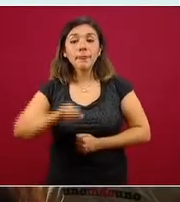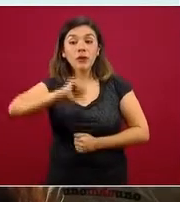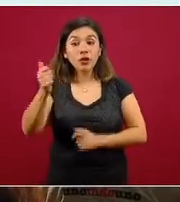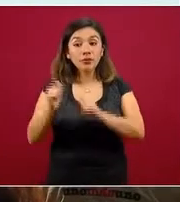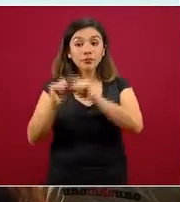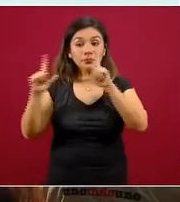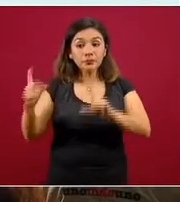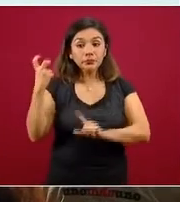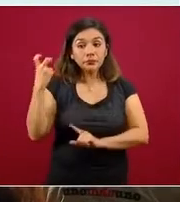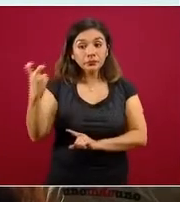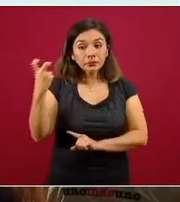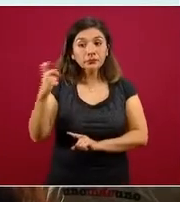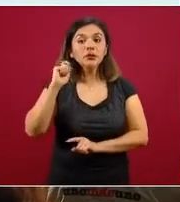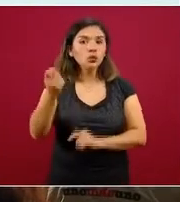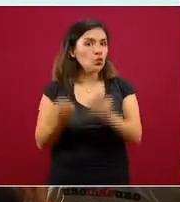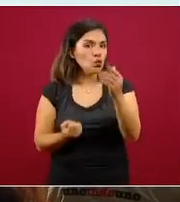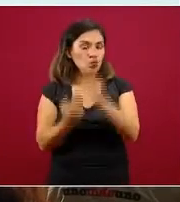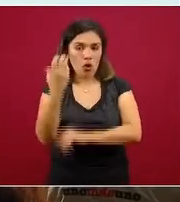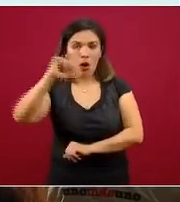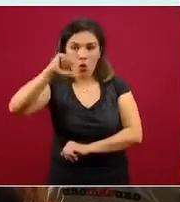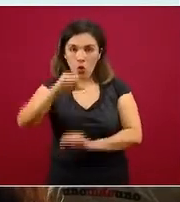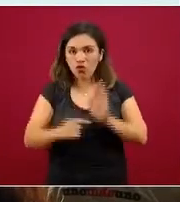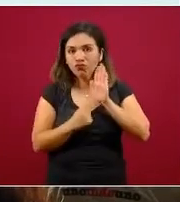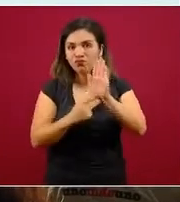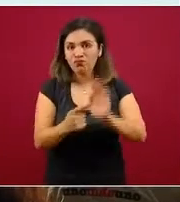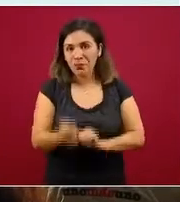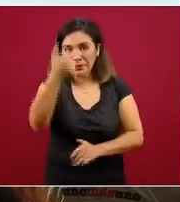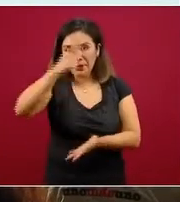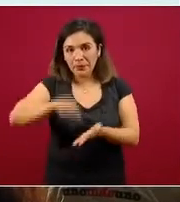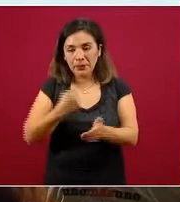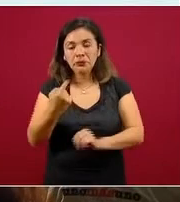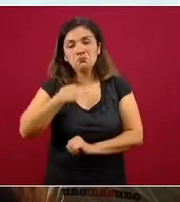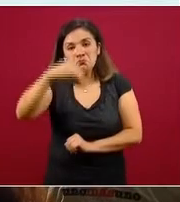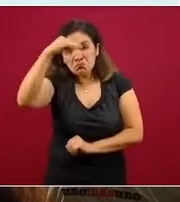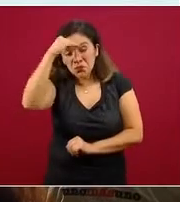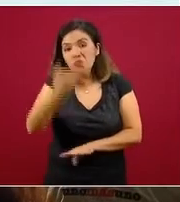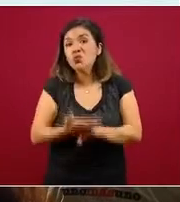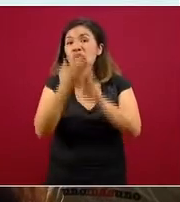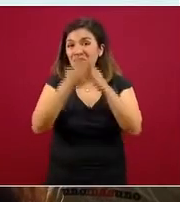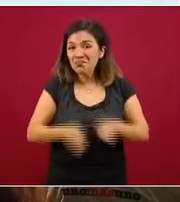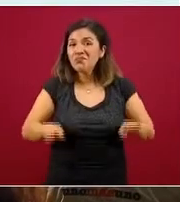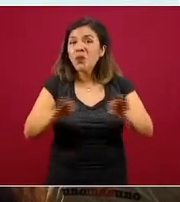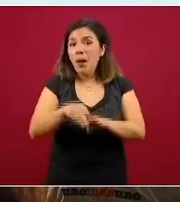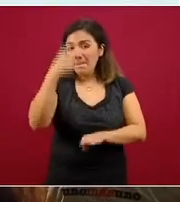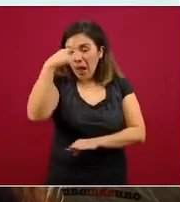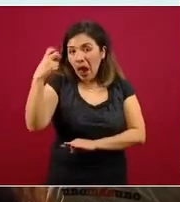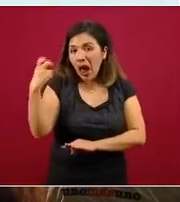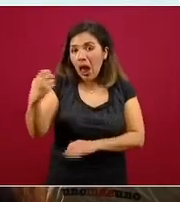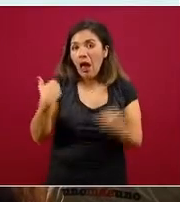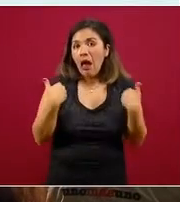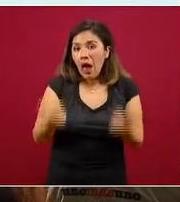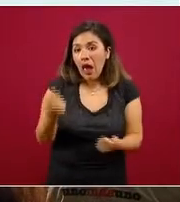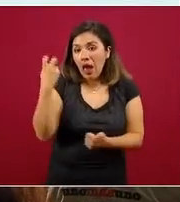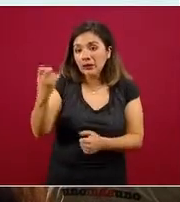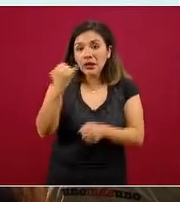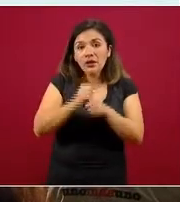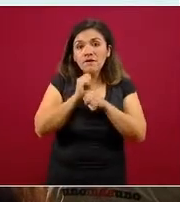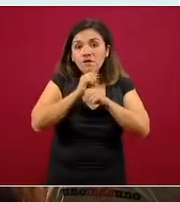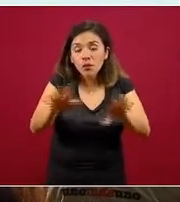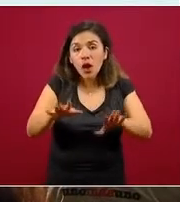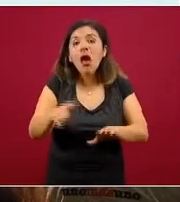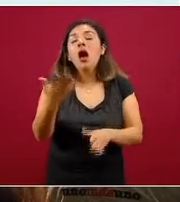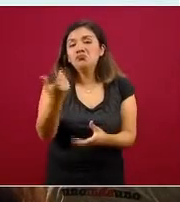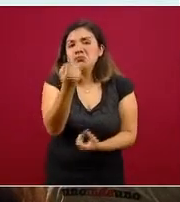siguiente diapositiva, esta es una diapositiva nueva que integramos el día de hoy, consideramos que también es importante poder contar con este dato, además